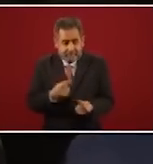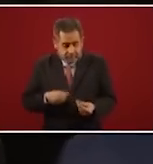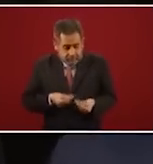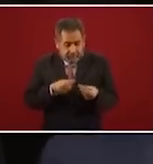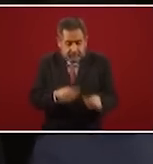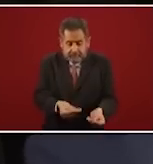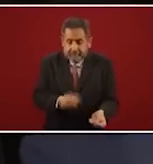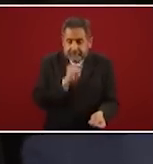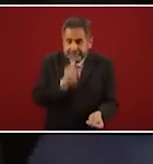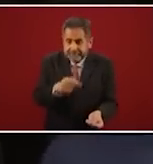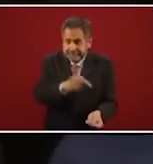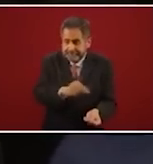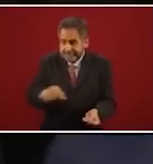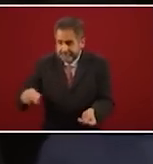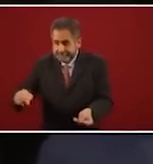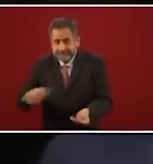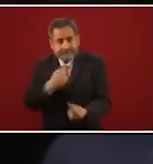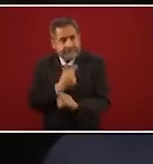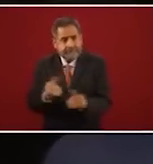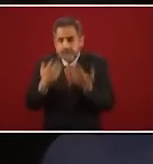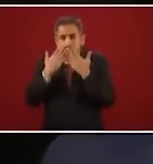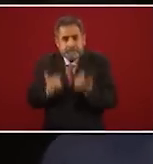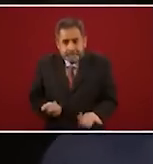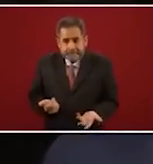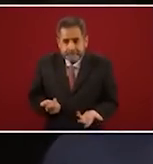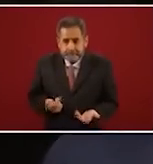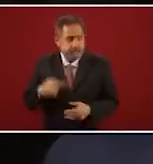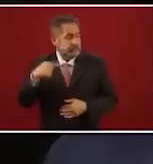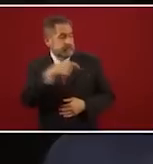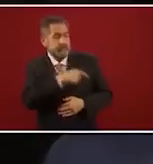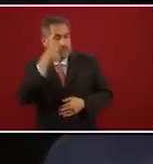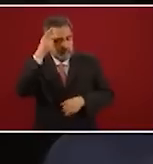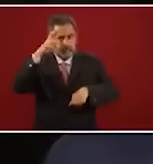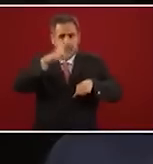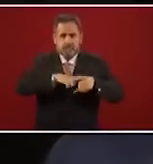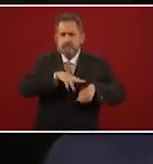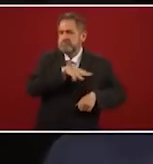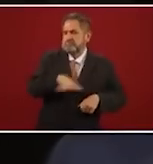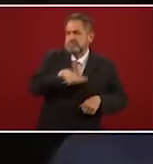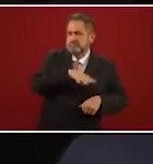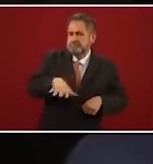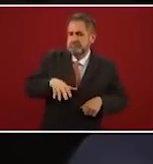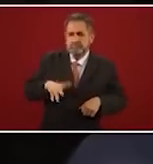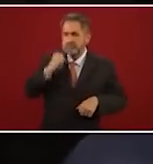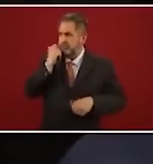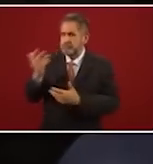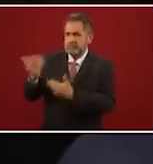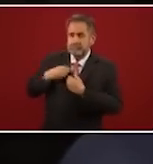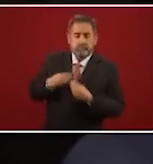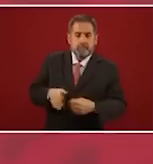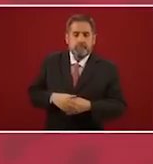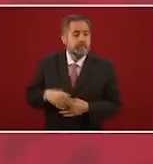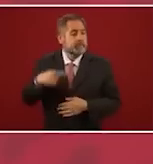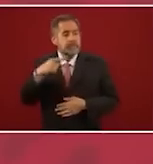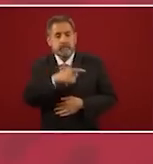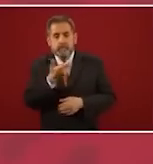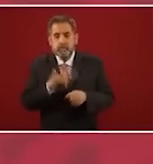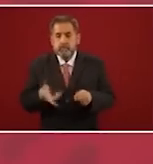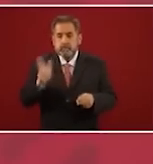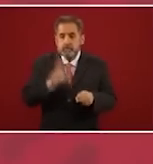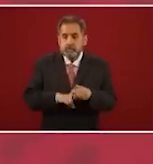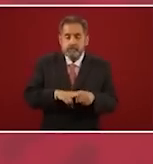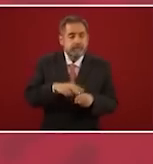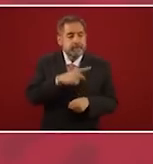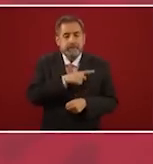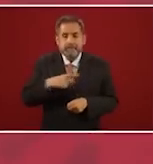el suministro, porque el director del hospital no lo solicita. El hospital tiene que